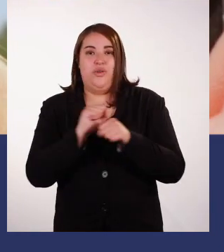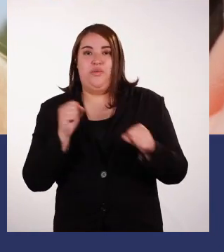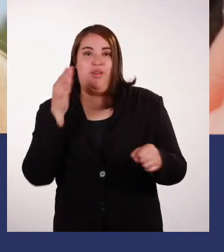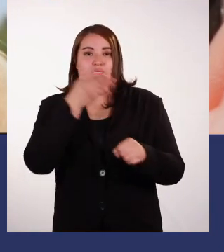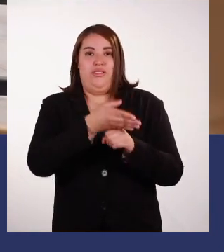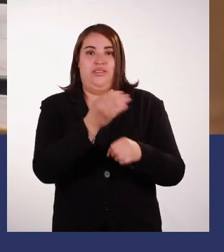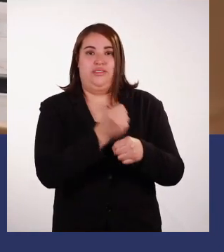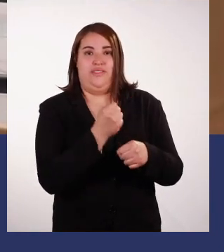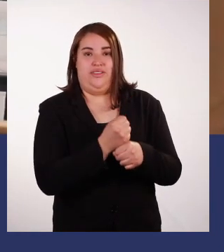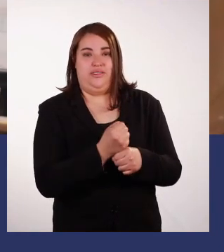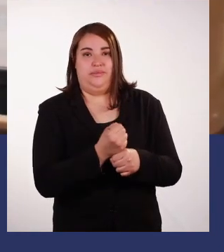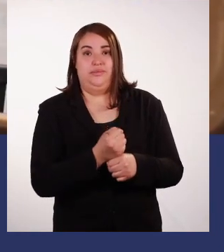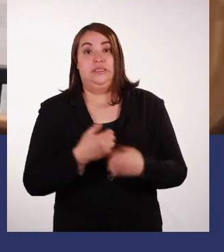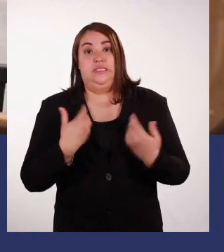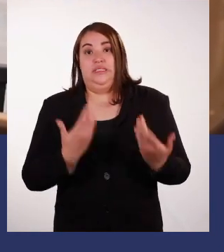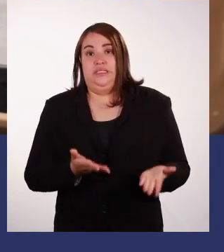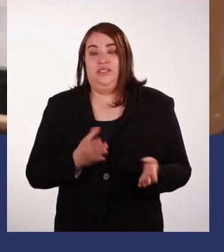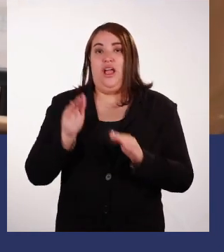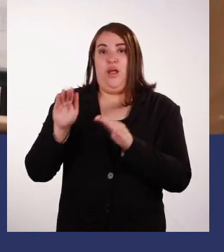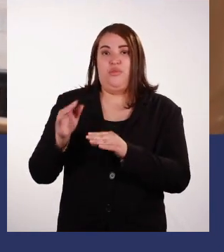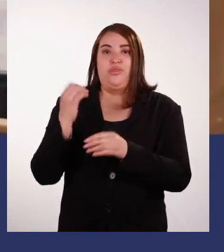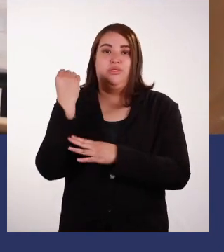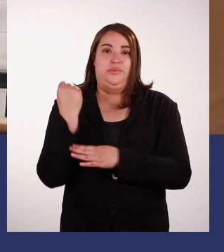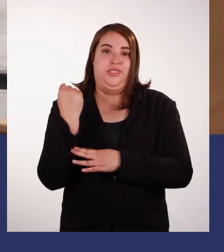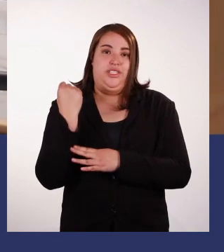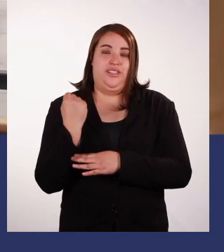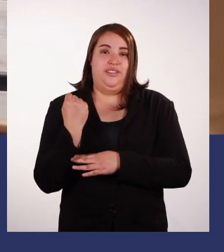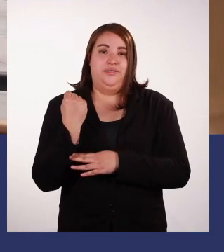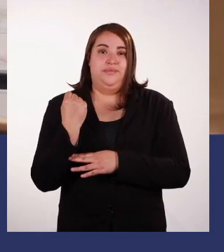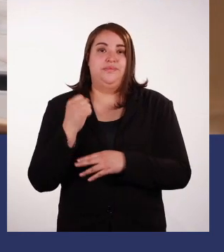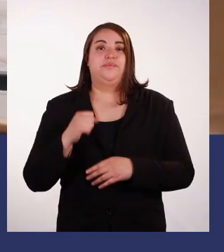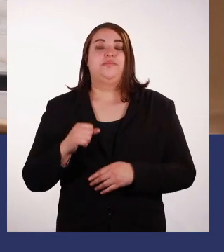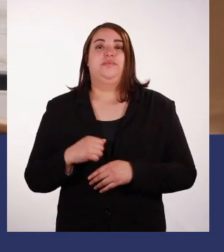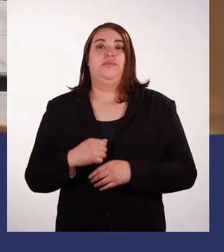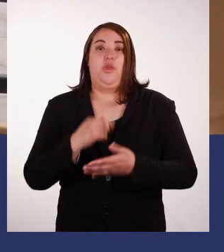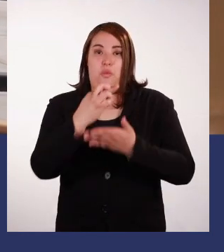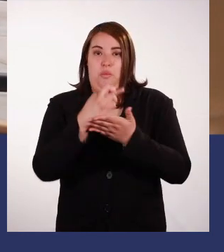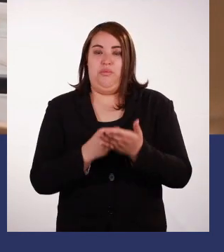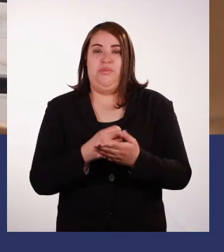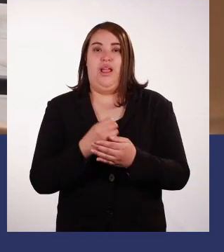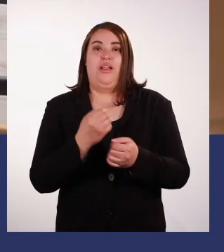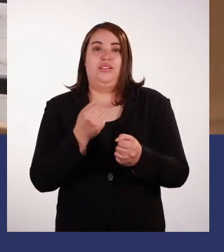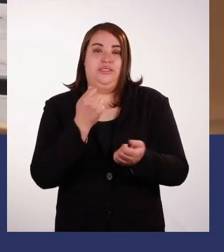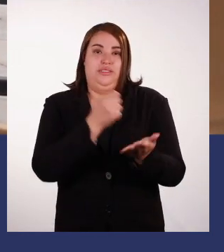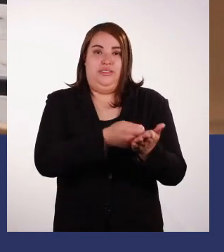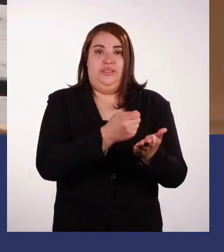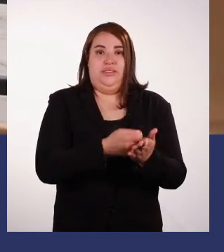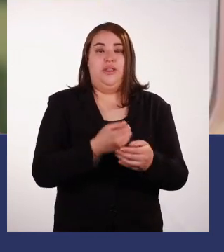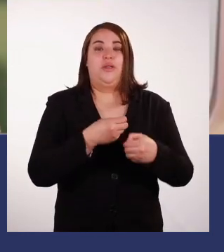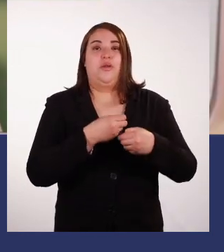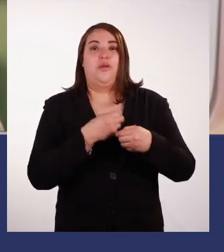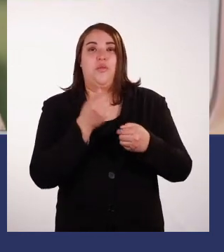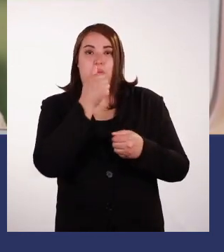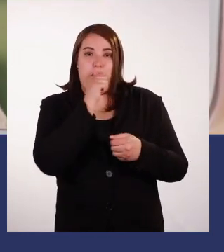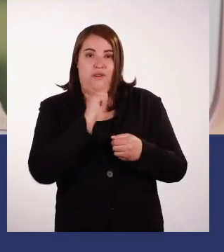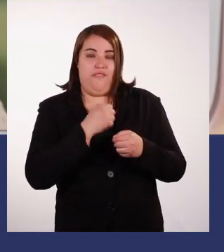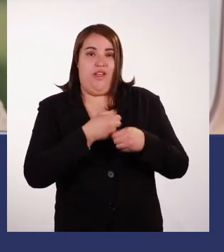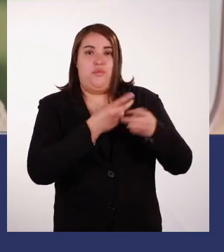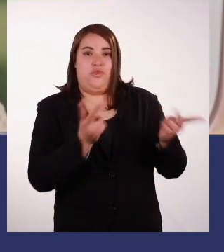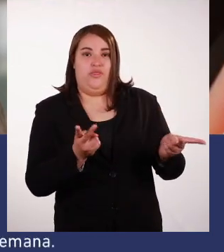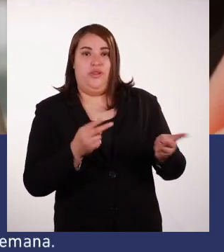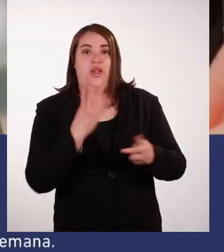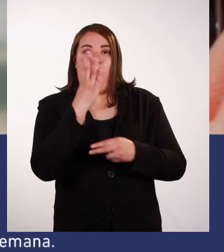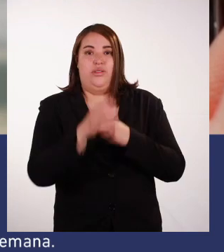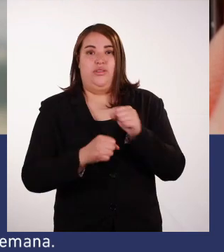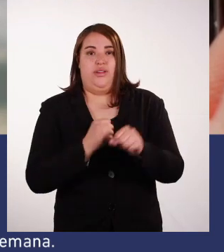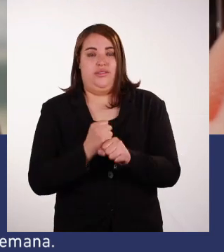un empleo. Por eso, apoyaremos a Sebastián Piñera en un plan de inversión pública y privada en los próximos